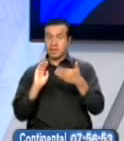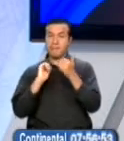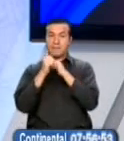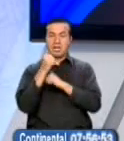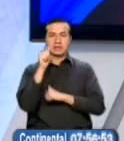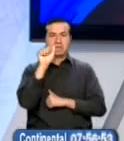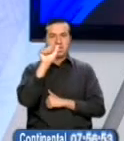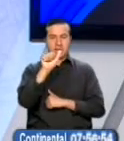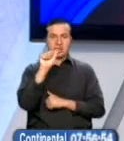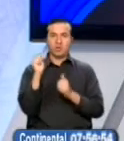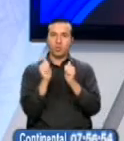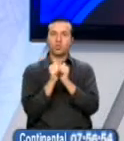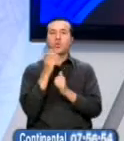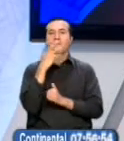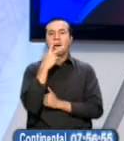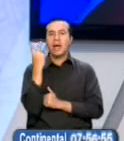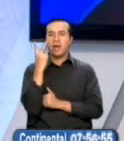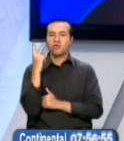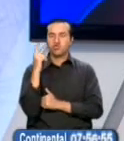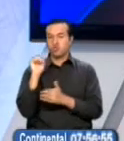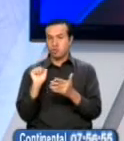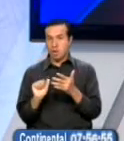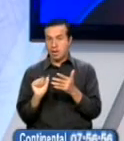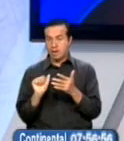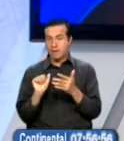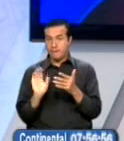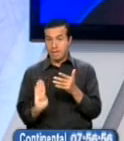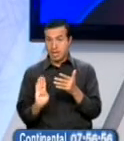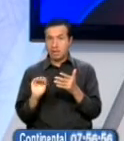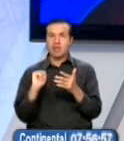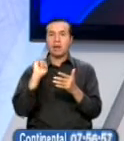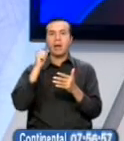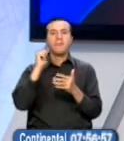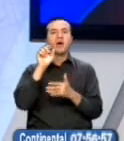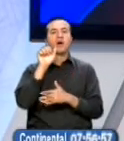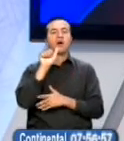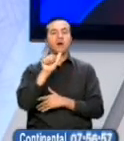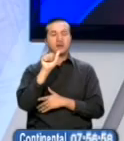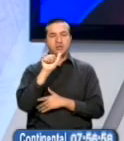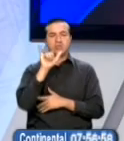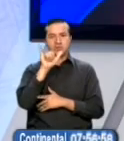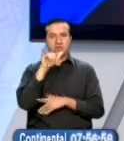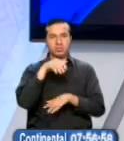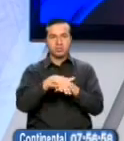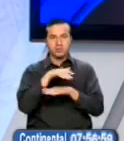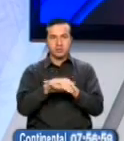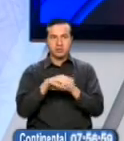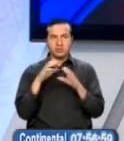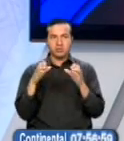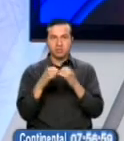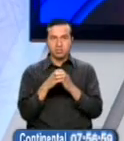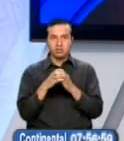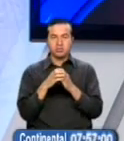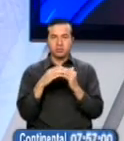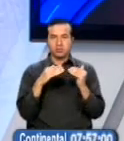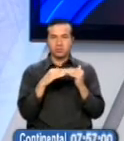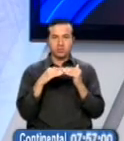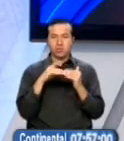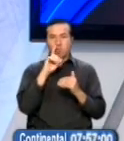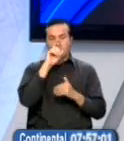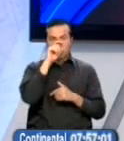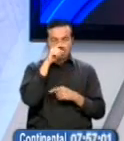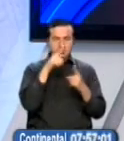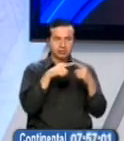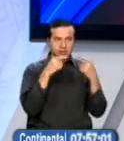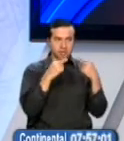Será el compañero de Macará para estar en la máxima categoría del fútbol ecuatoriano este sábado en horas de la tarde, también en horario unificado, porque Gualaceo se jugaba